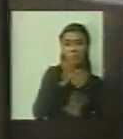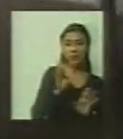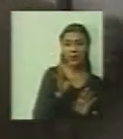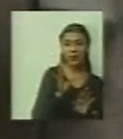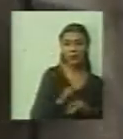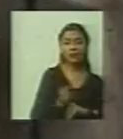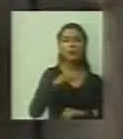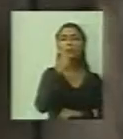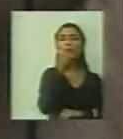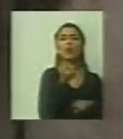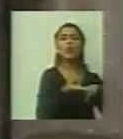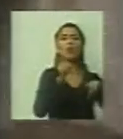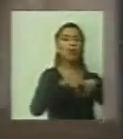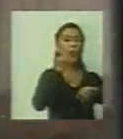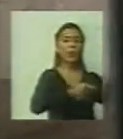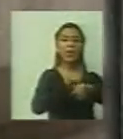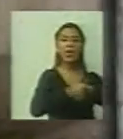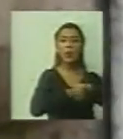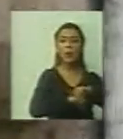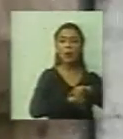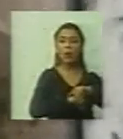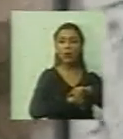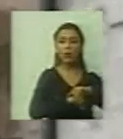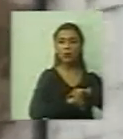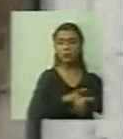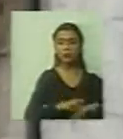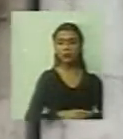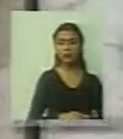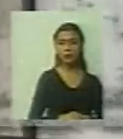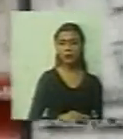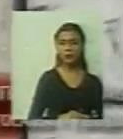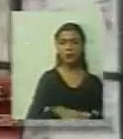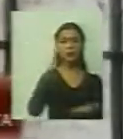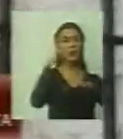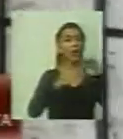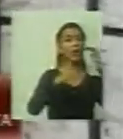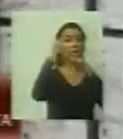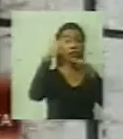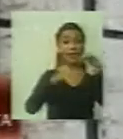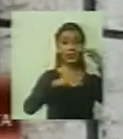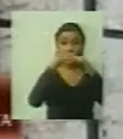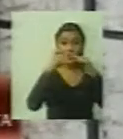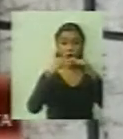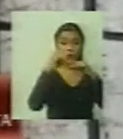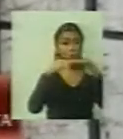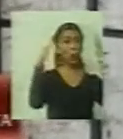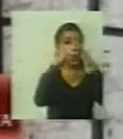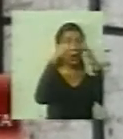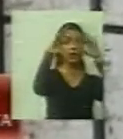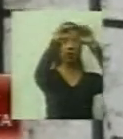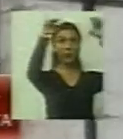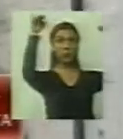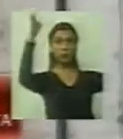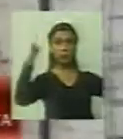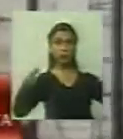¿Y esto hasta cuánto que está ocurriendo? Y desde la lluvia, desde que se hizo la losa y de ahí en adelante ya la lluvia. No el único